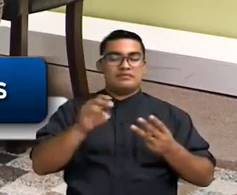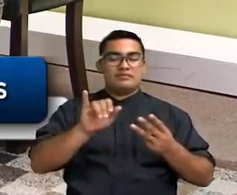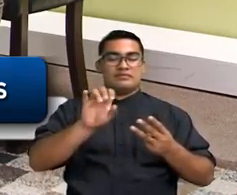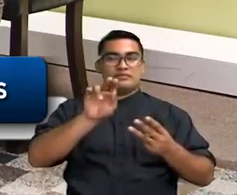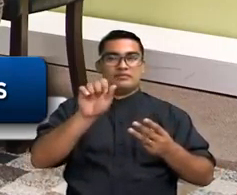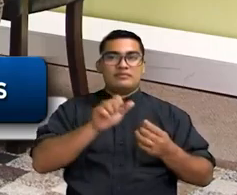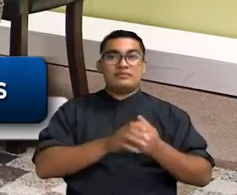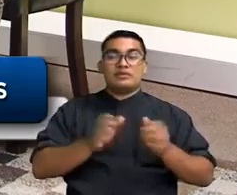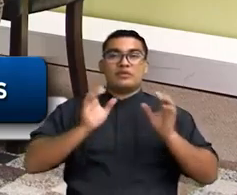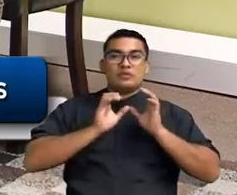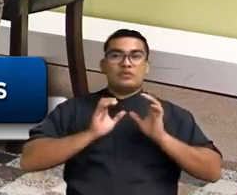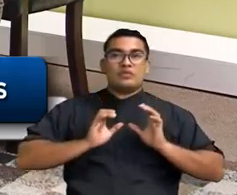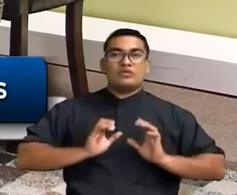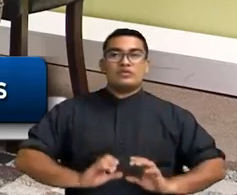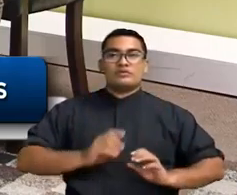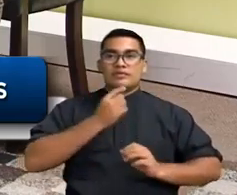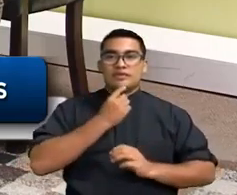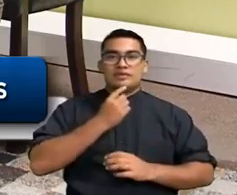nuestro cuerpo es